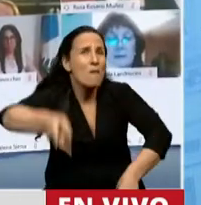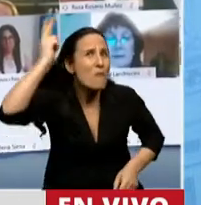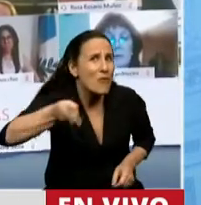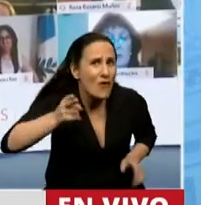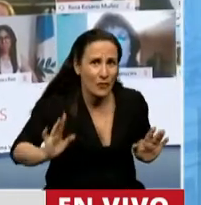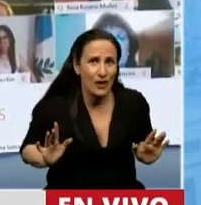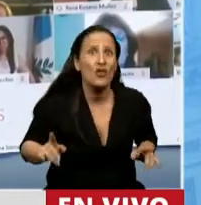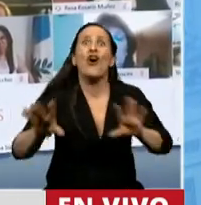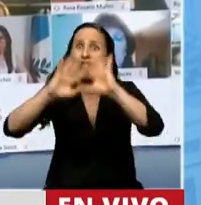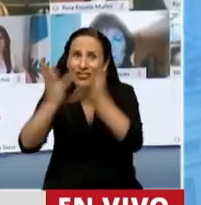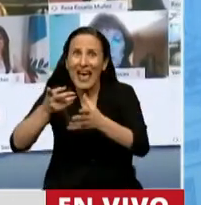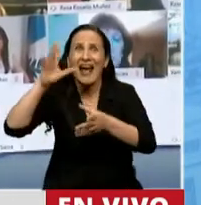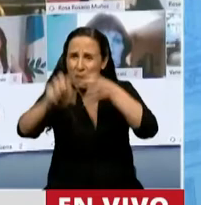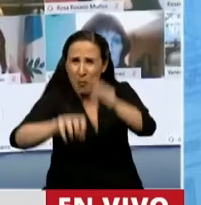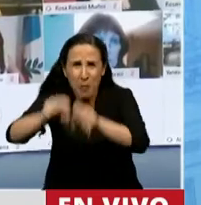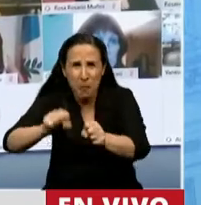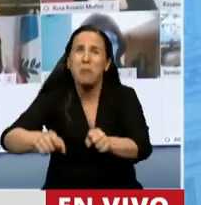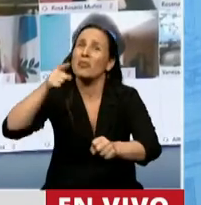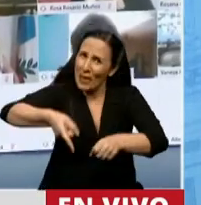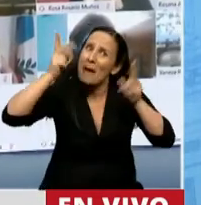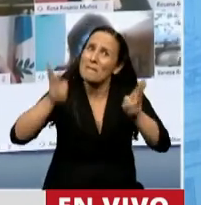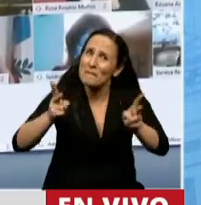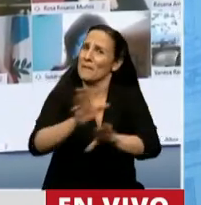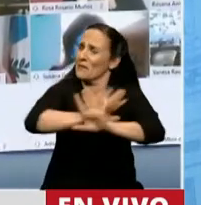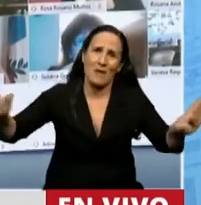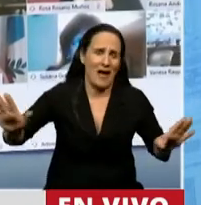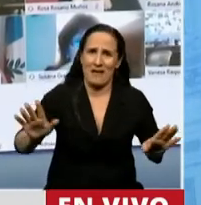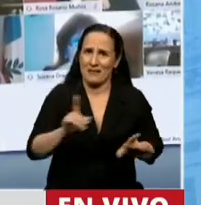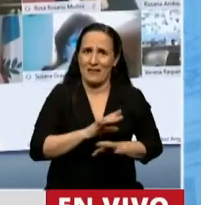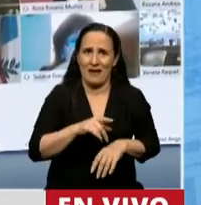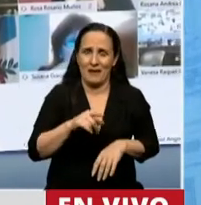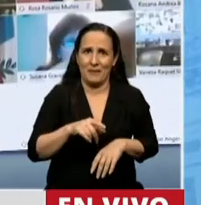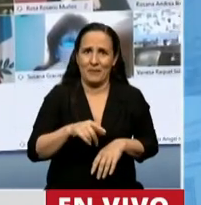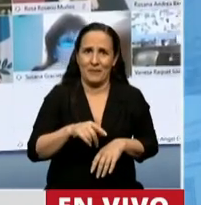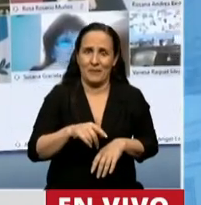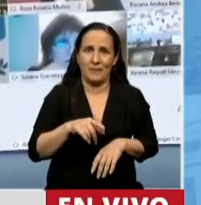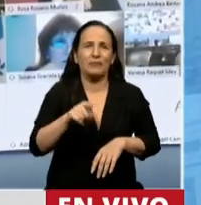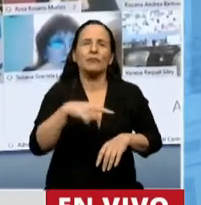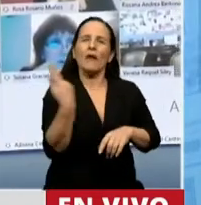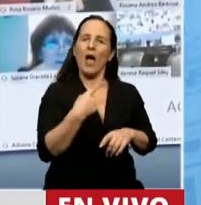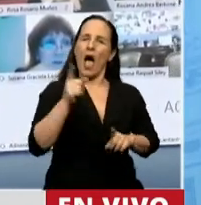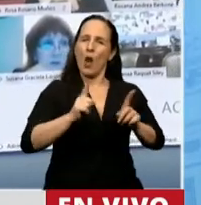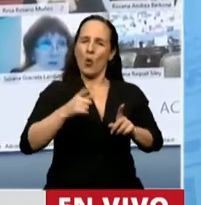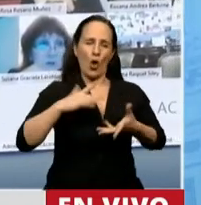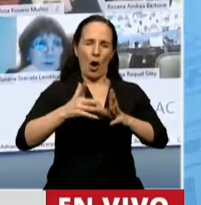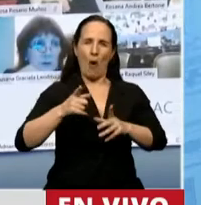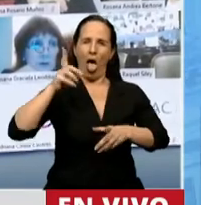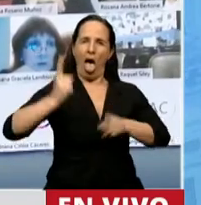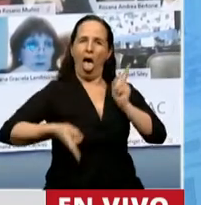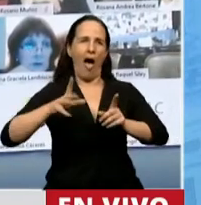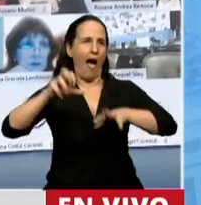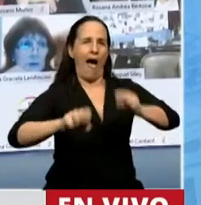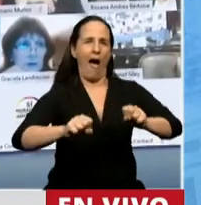la violencia contra la tierra y contra los recursos naturales. Estamos en contra de la tiranía que todos los días, desde hace